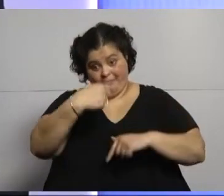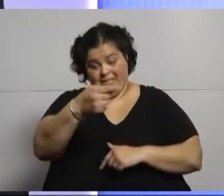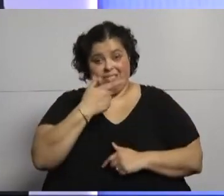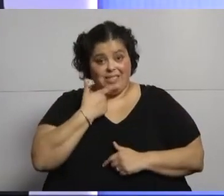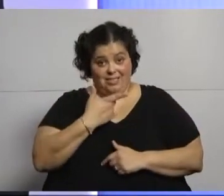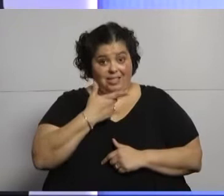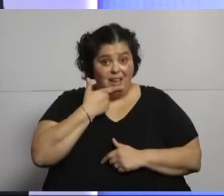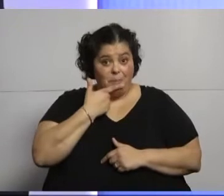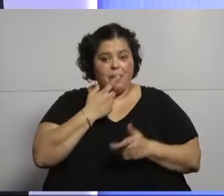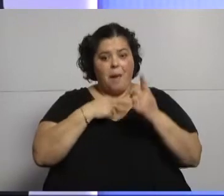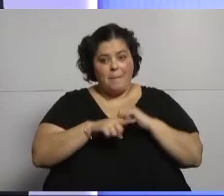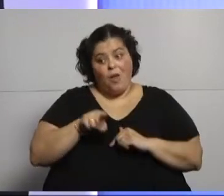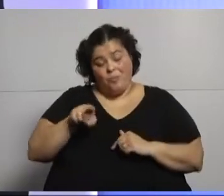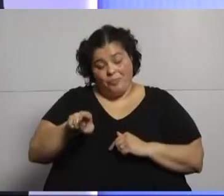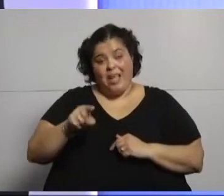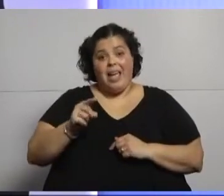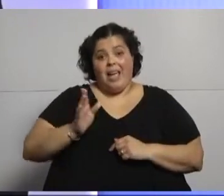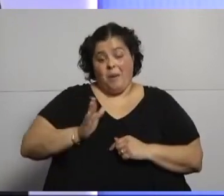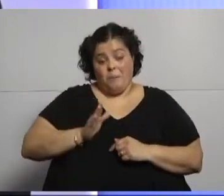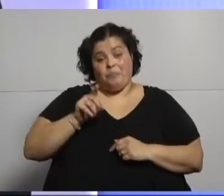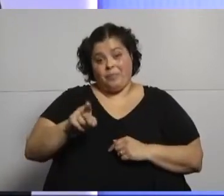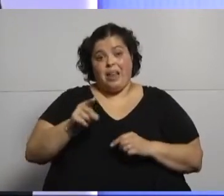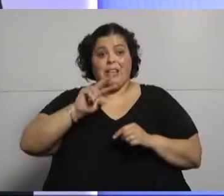Pero Guaira, subsecretaria de Educación,